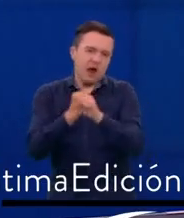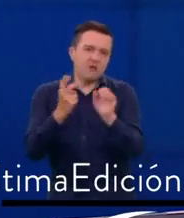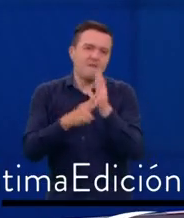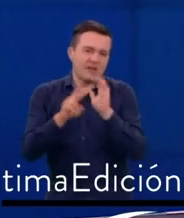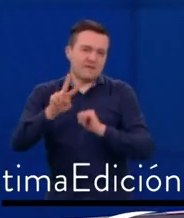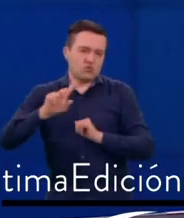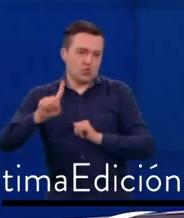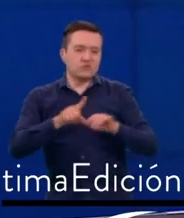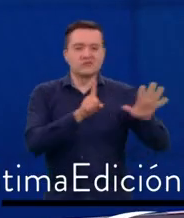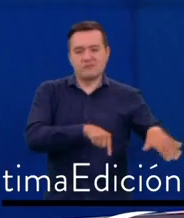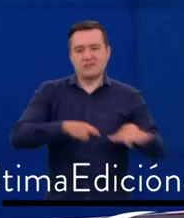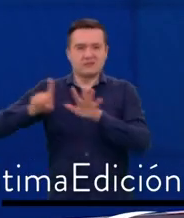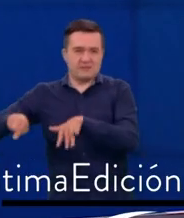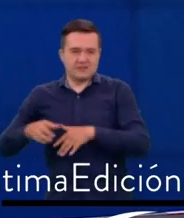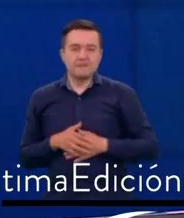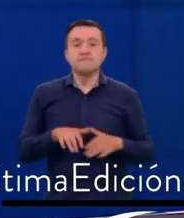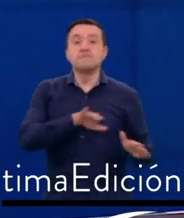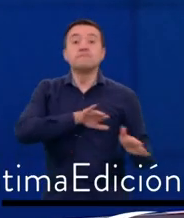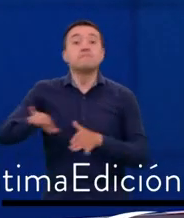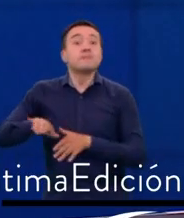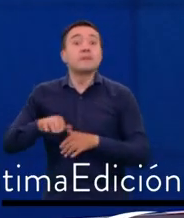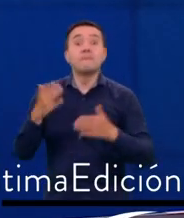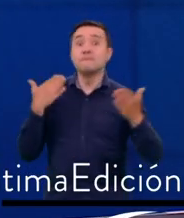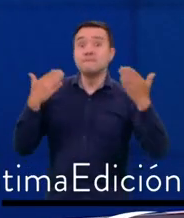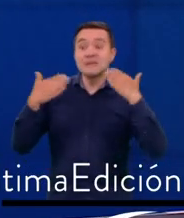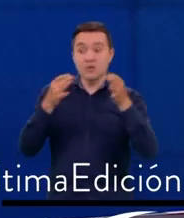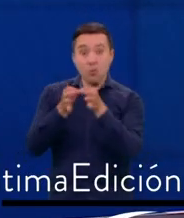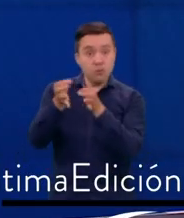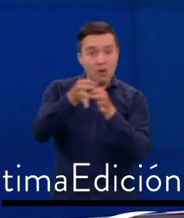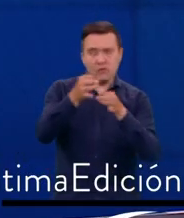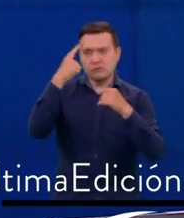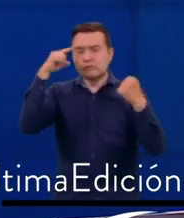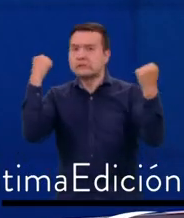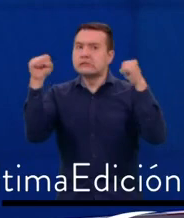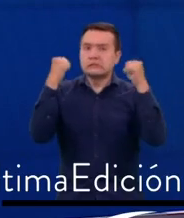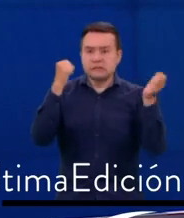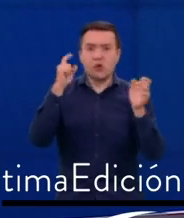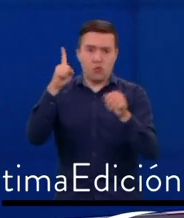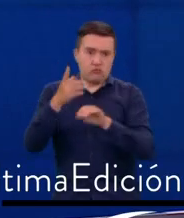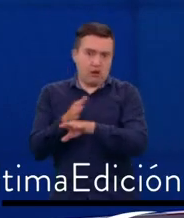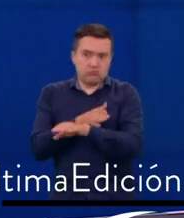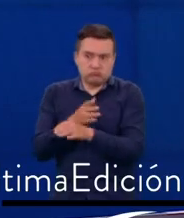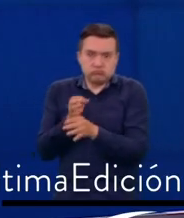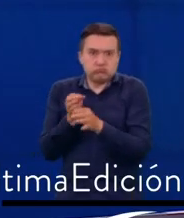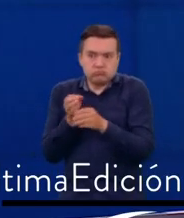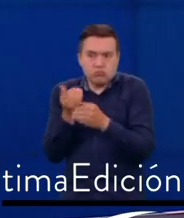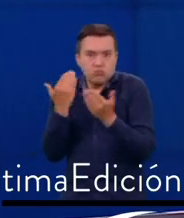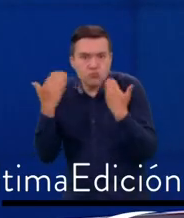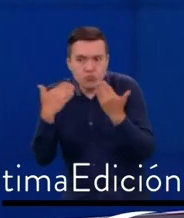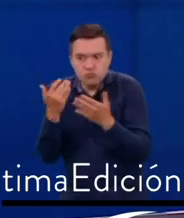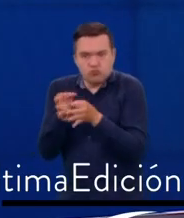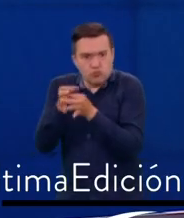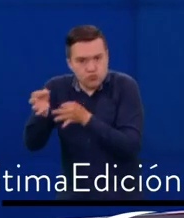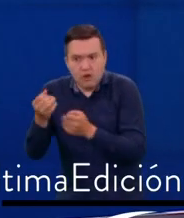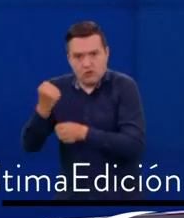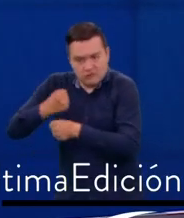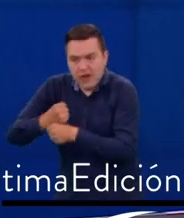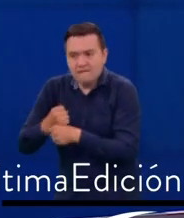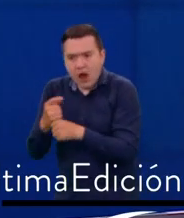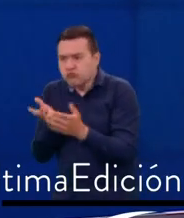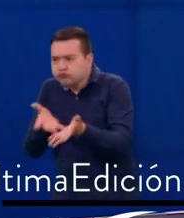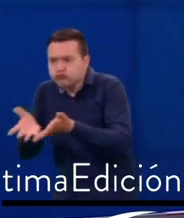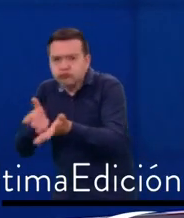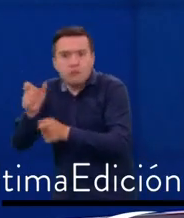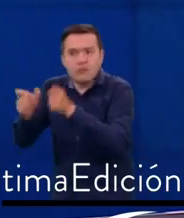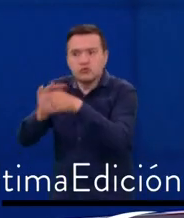Un grupo de médicos rurales expresó su preocupación porque a pesar de atender a pacientes COVID, dicen que no aparecen en la priorización para la primera fase